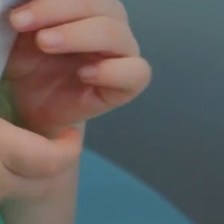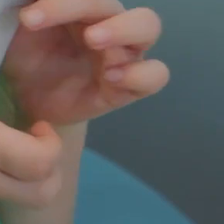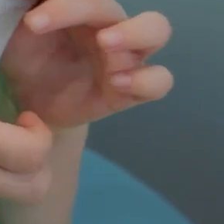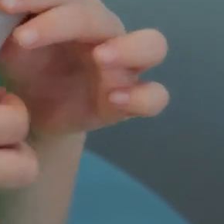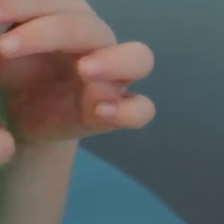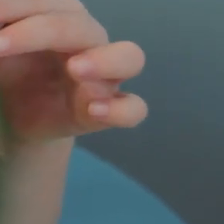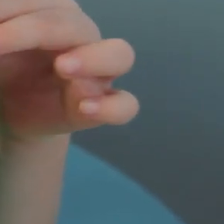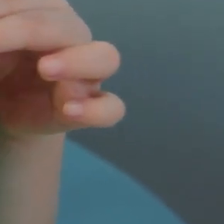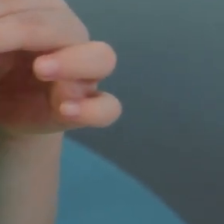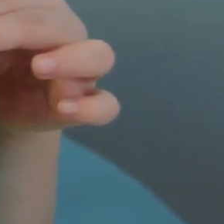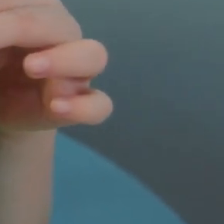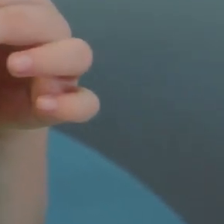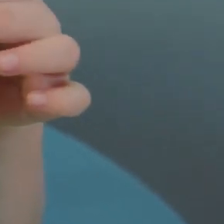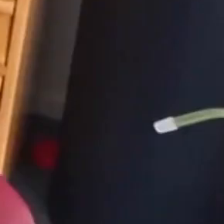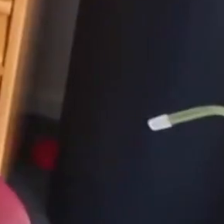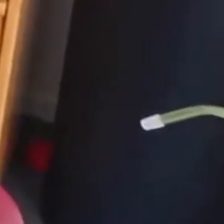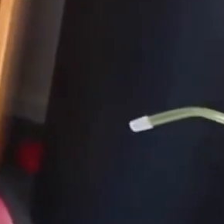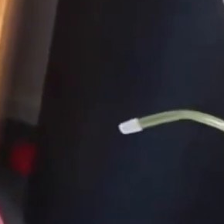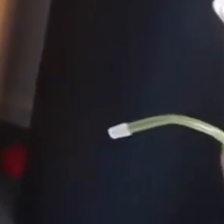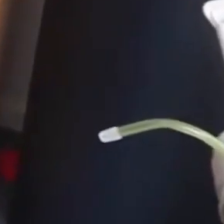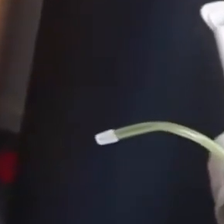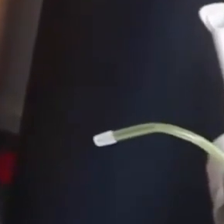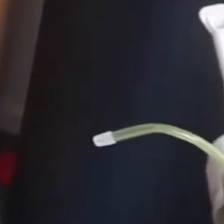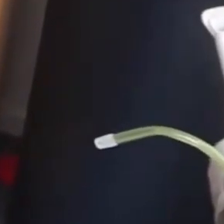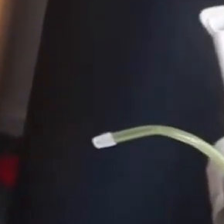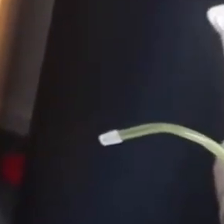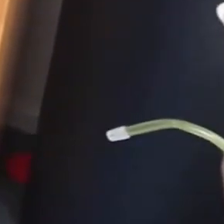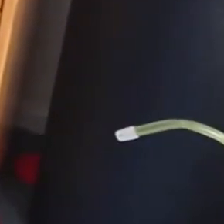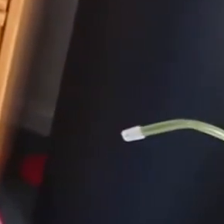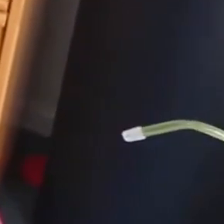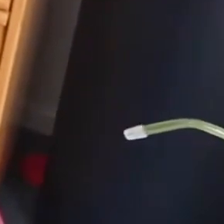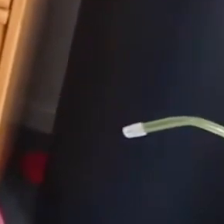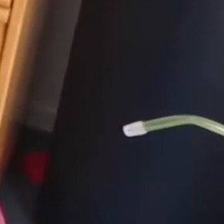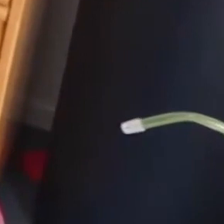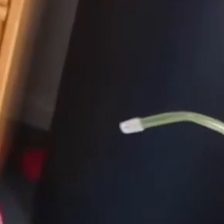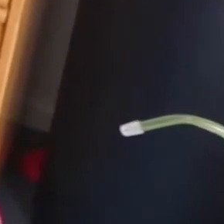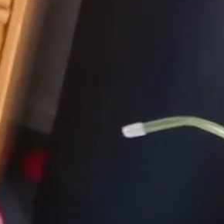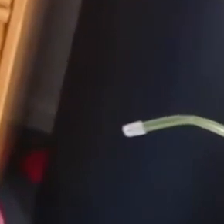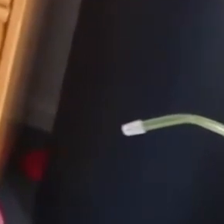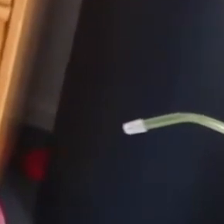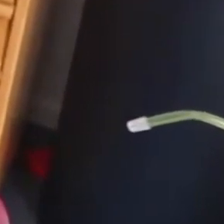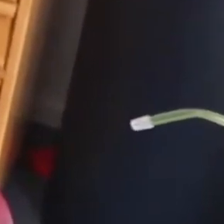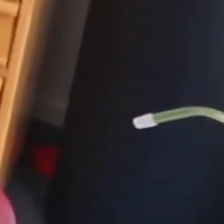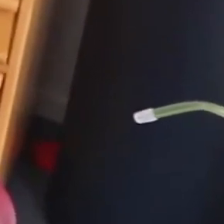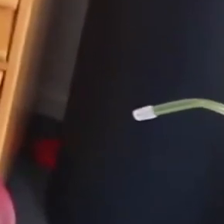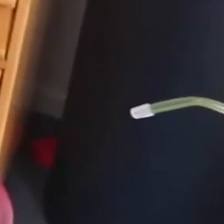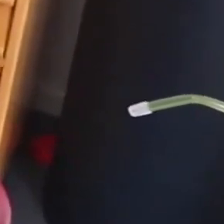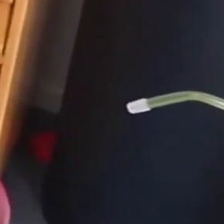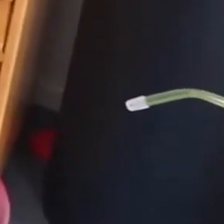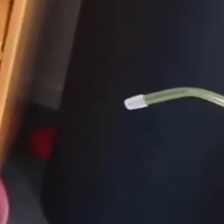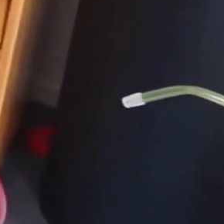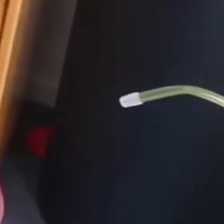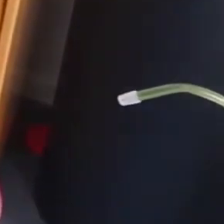no existen políticas públicas definidas en cuanto a la salud bucal infantil, recomendando al Ministerio de Salud Pública la creación de